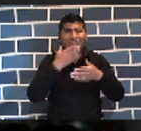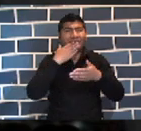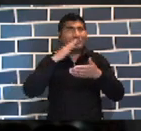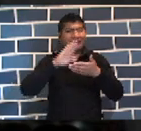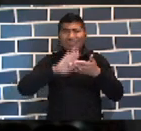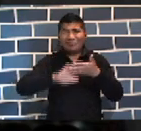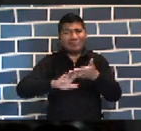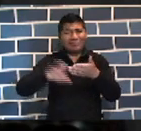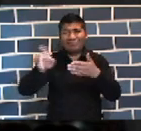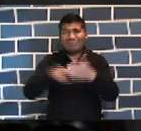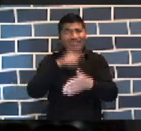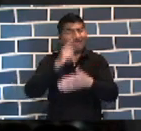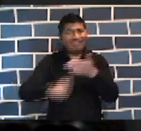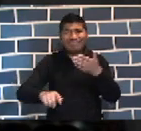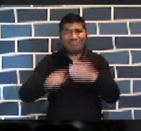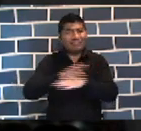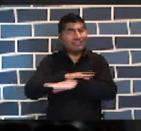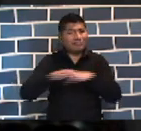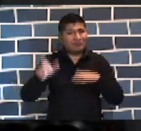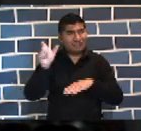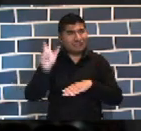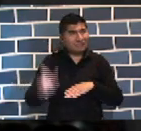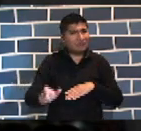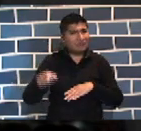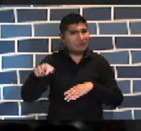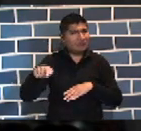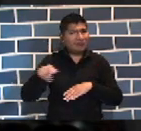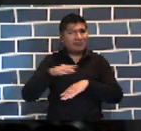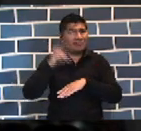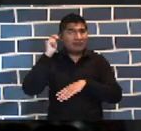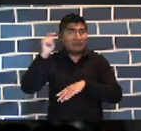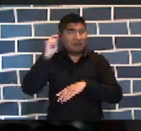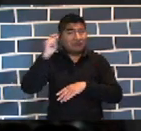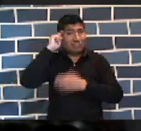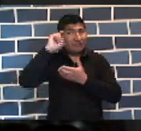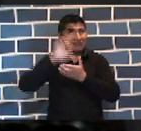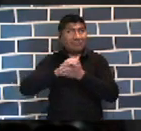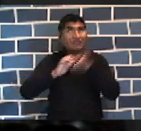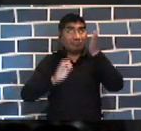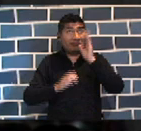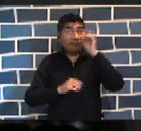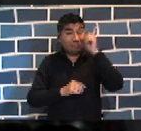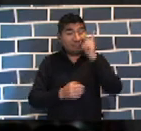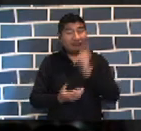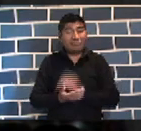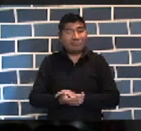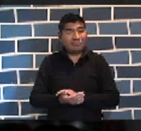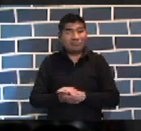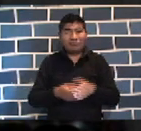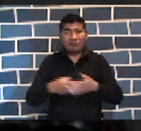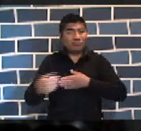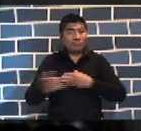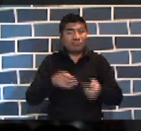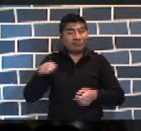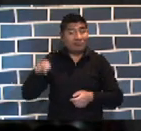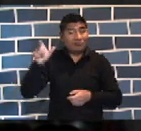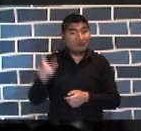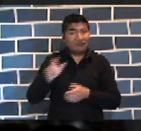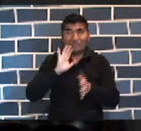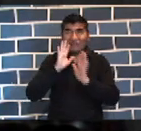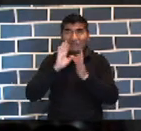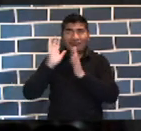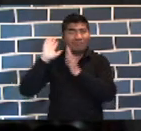ser ni ser considerado un testigo creíble de Cristo. Aunque esta persona hable